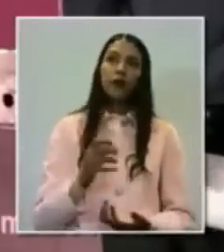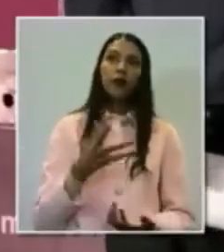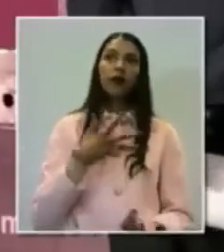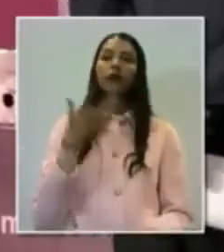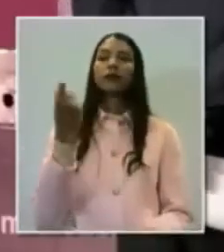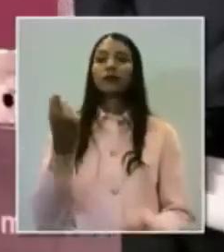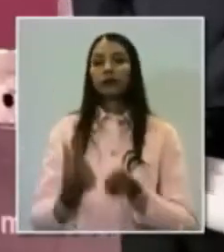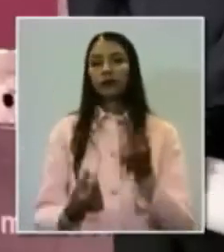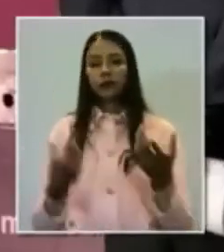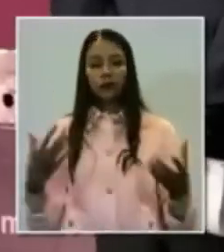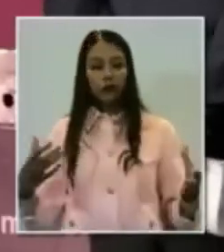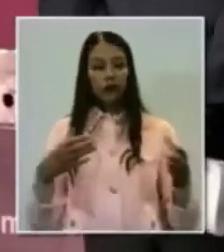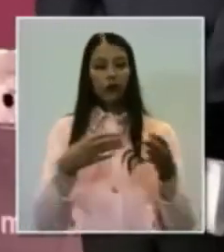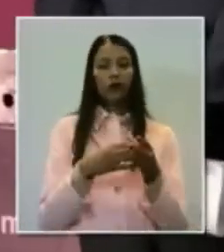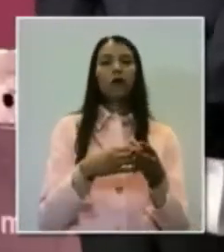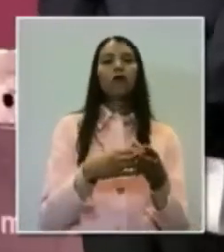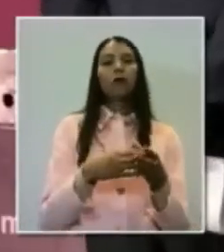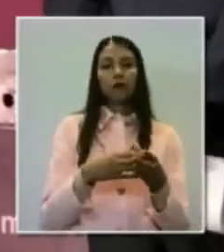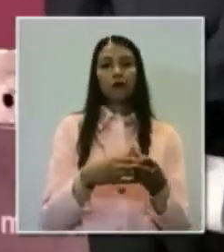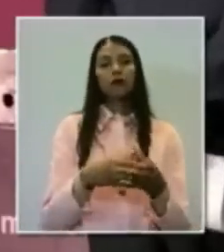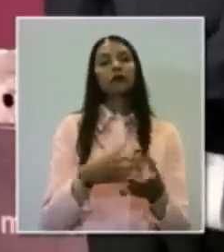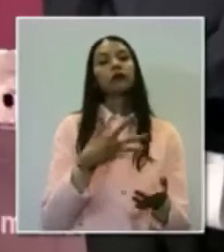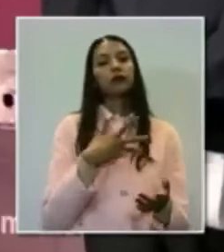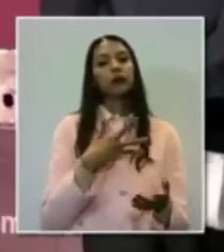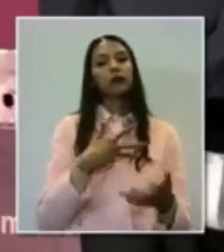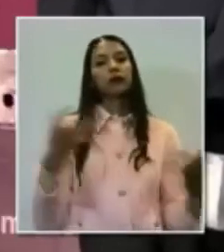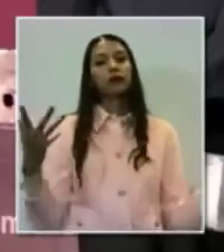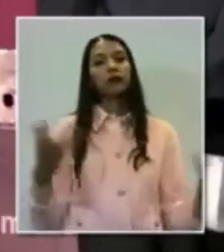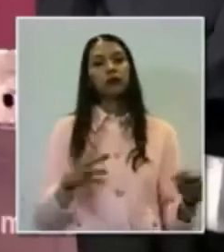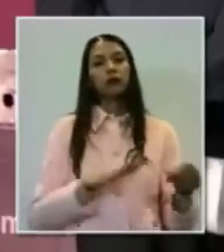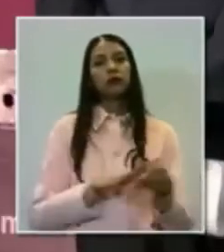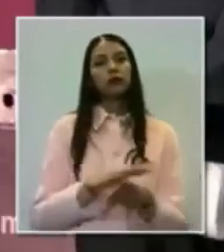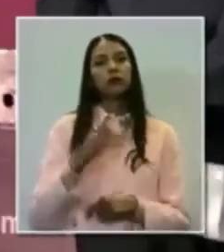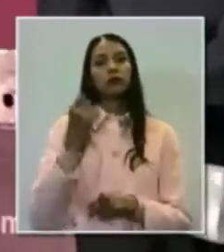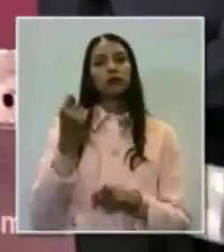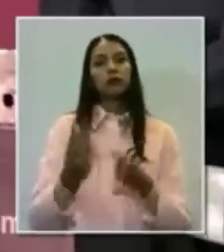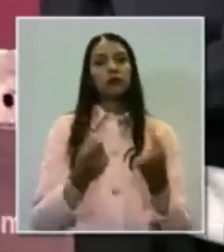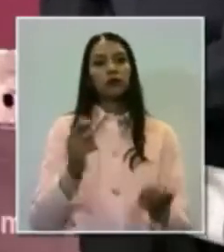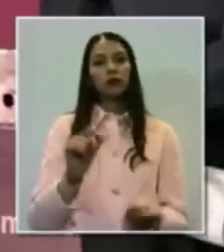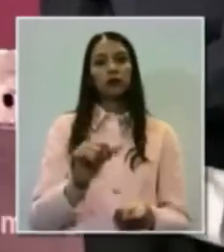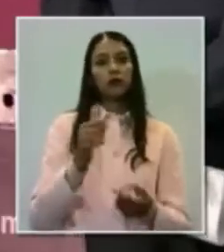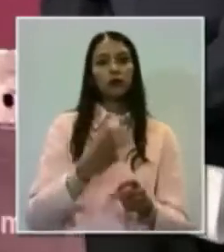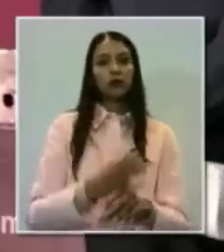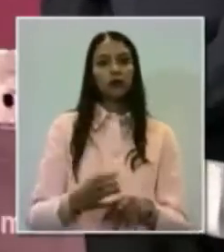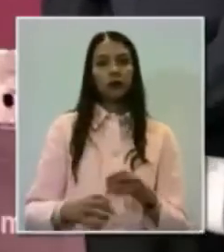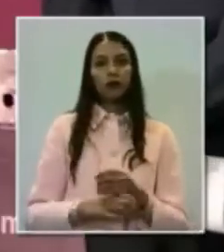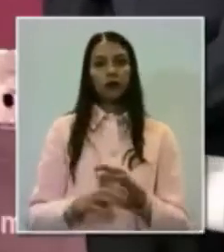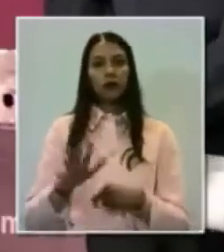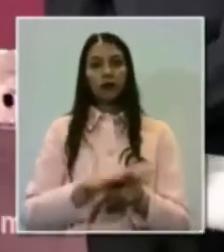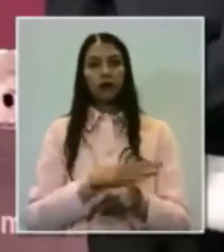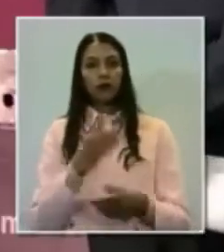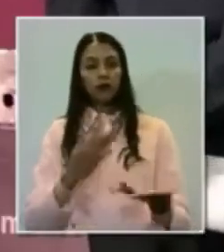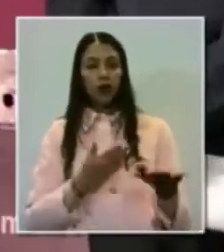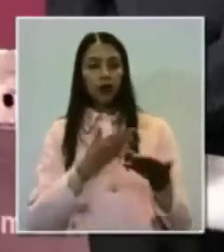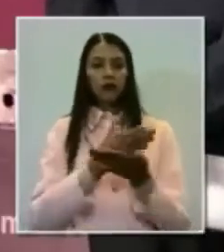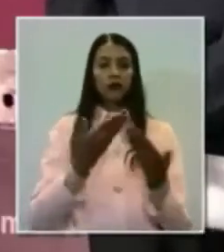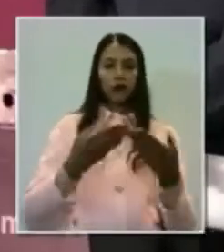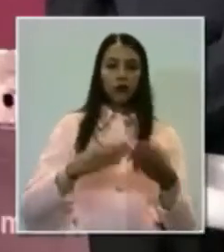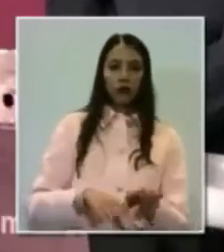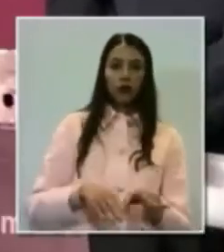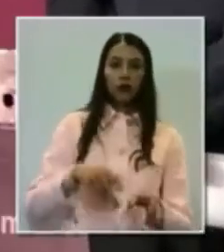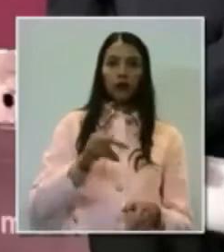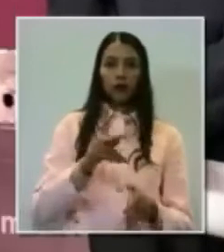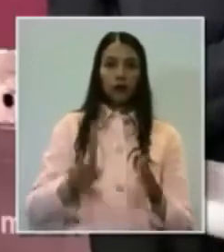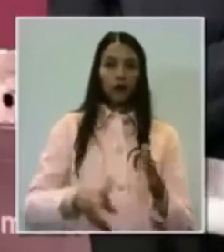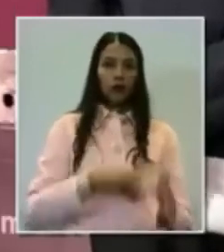hay algunas comunidades donde se tendrá que hacer algunas otras alternativas por el acceso a los bancos, pero como